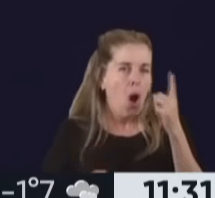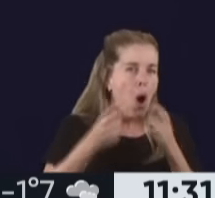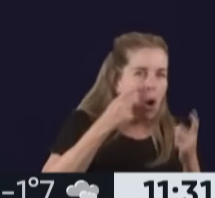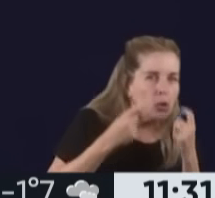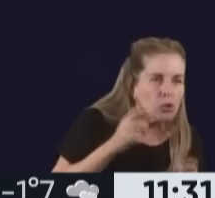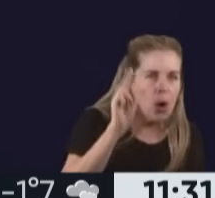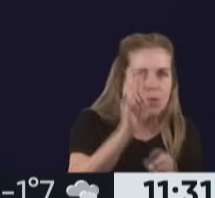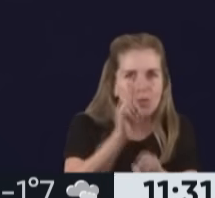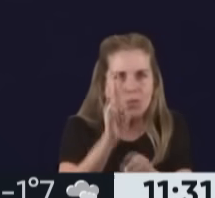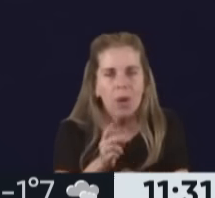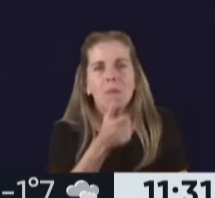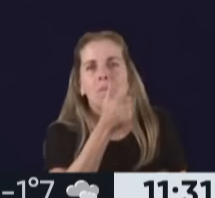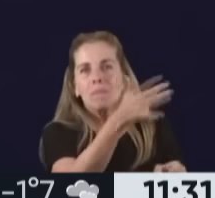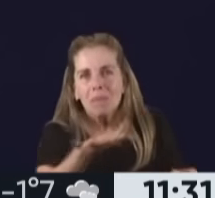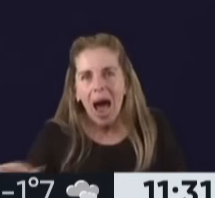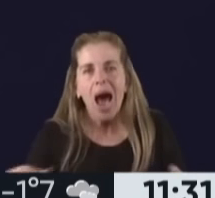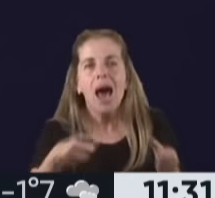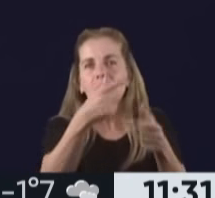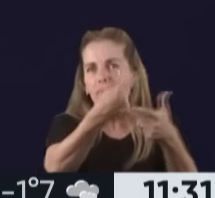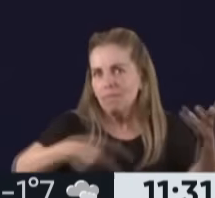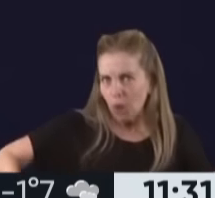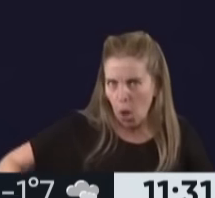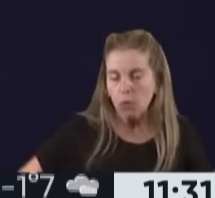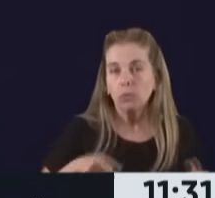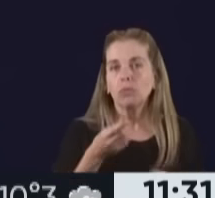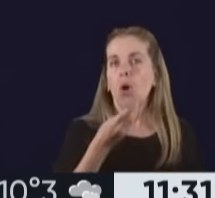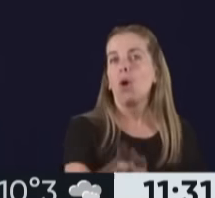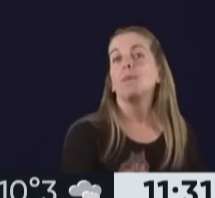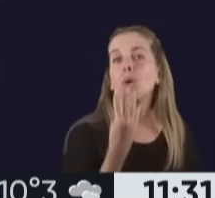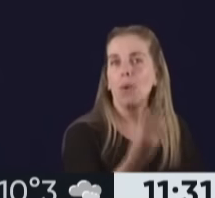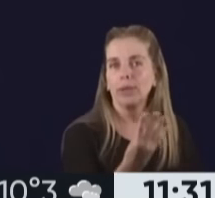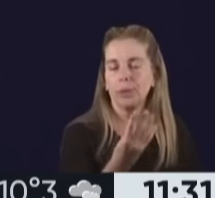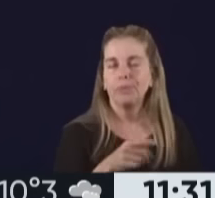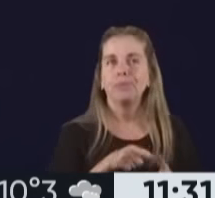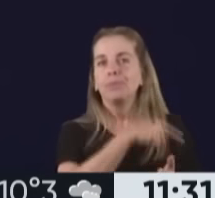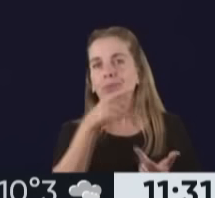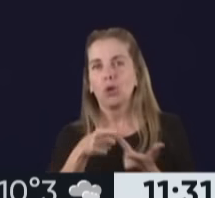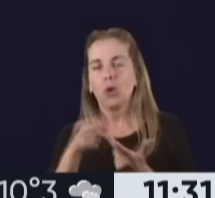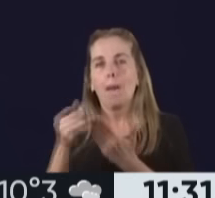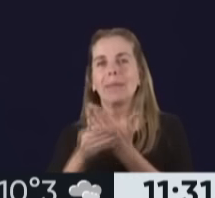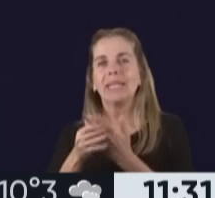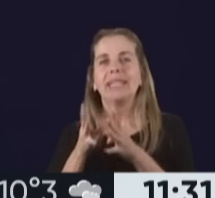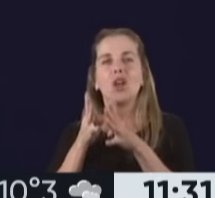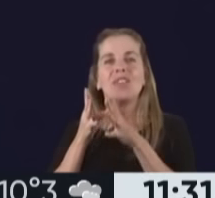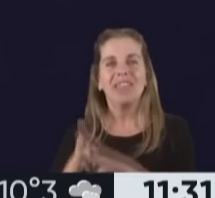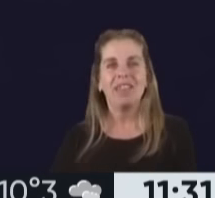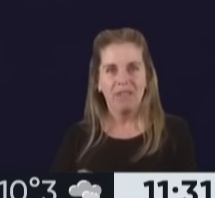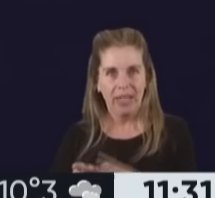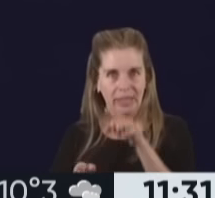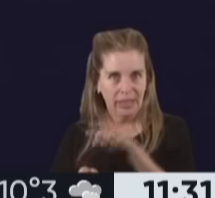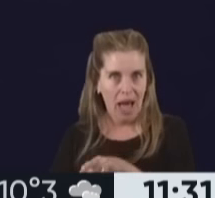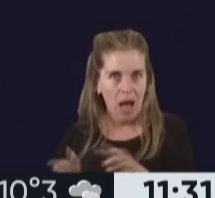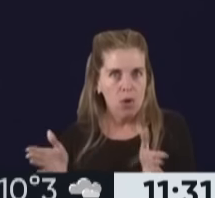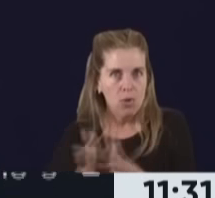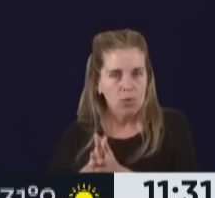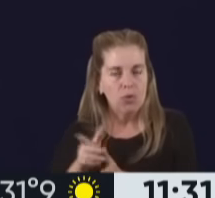de los espacios marítimos jurisdiccionales de la Argentina. El Ministerio de Defensa, a través de la Armada, será el área responsable de